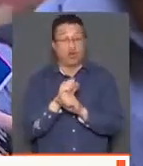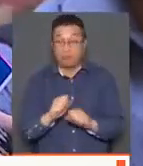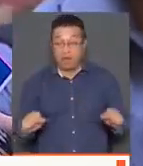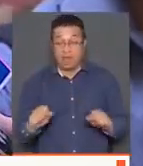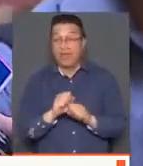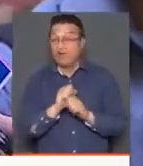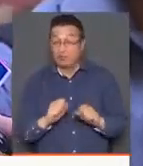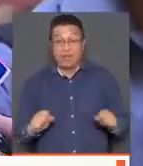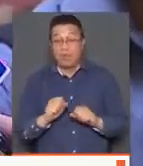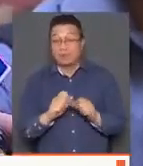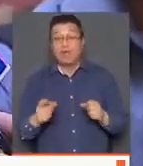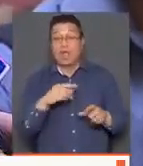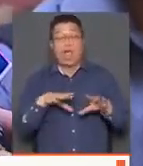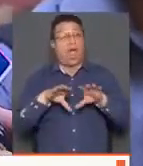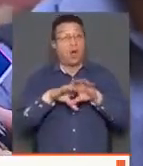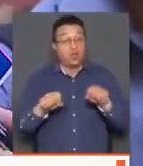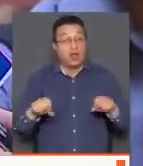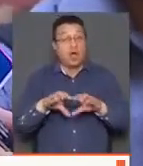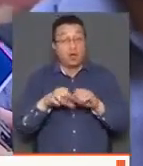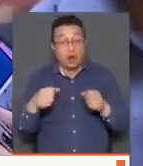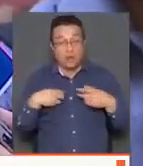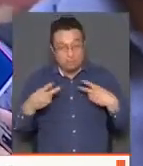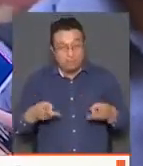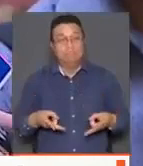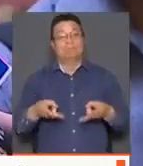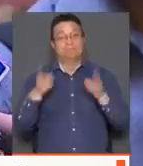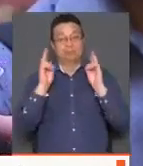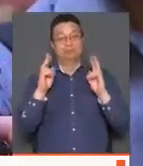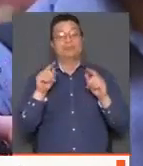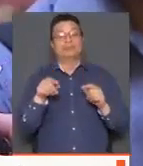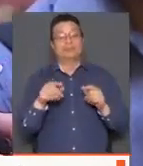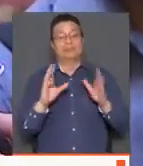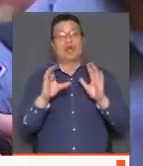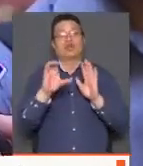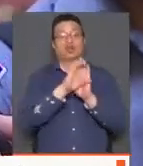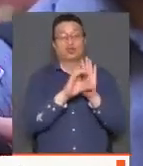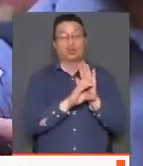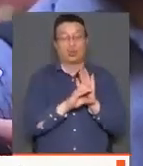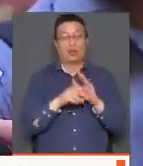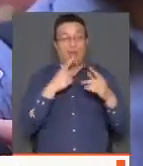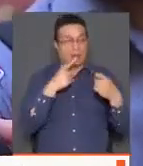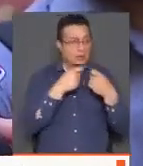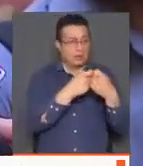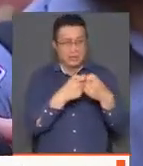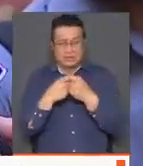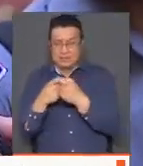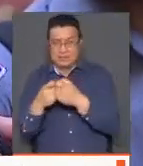tener un acuerdo que permita una constitución con un debate democrático